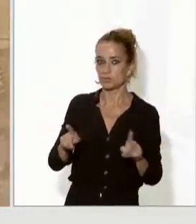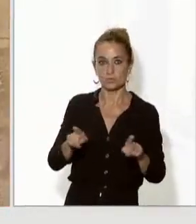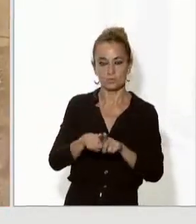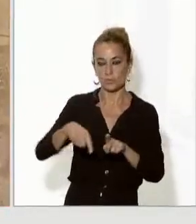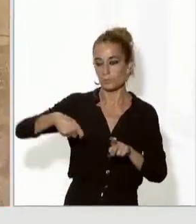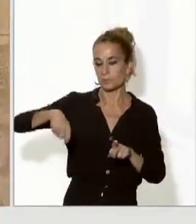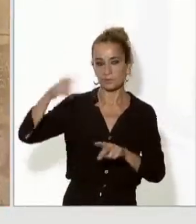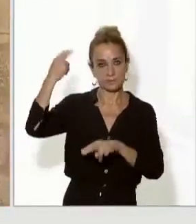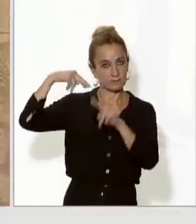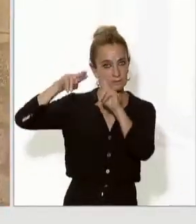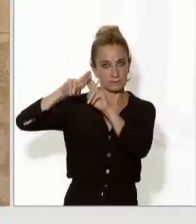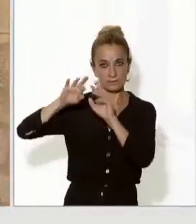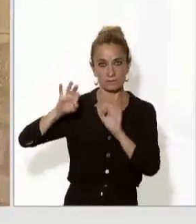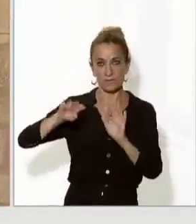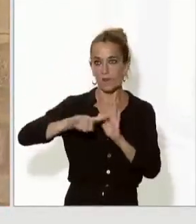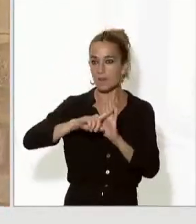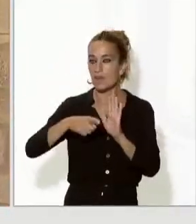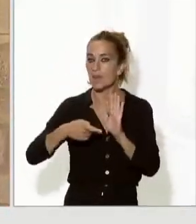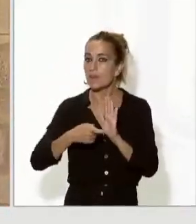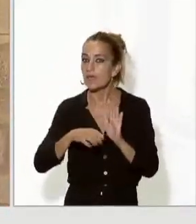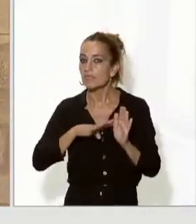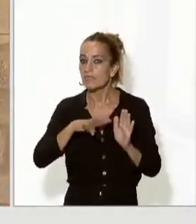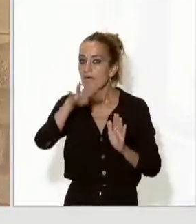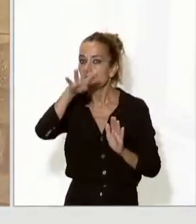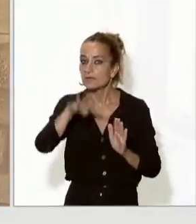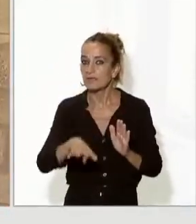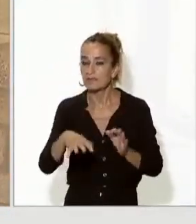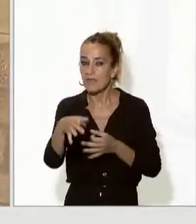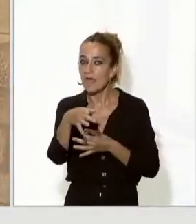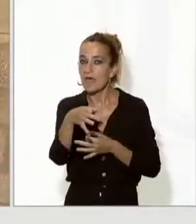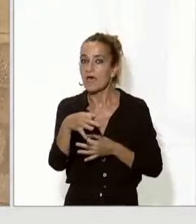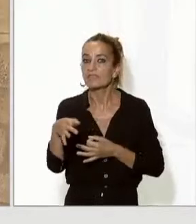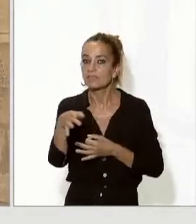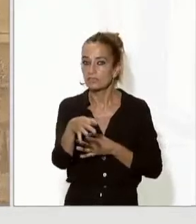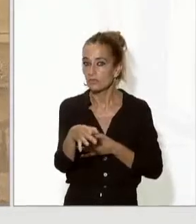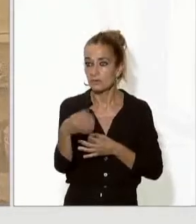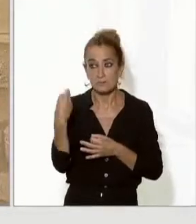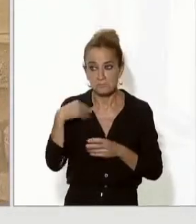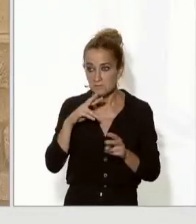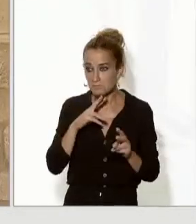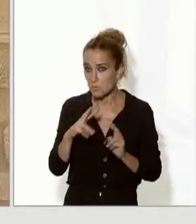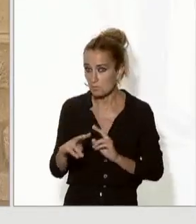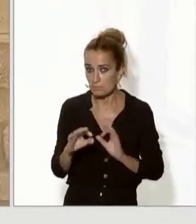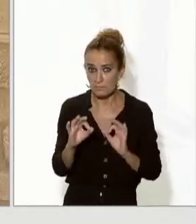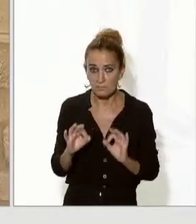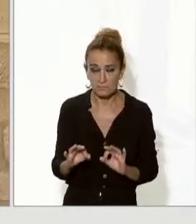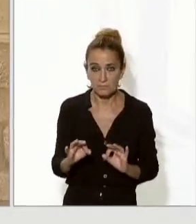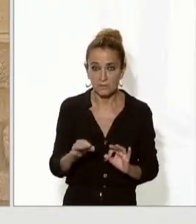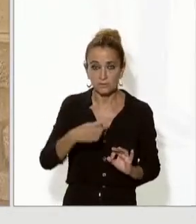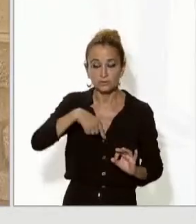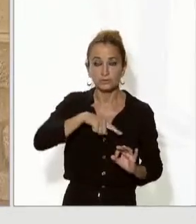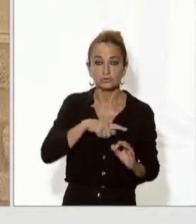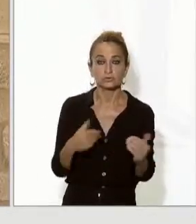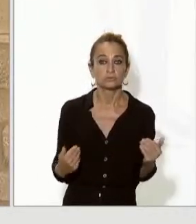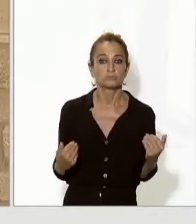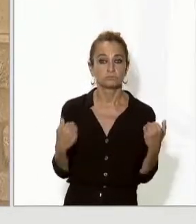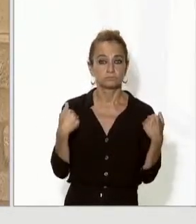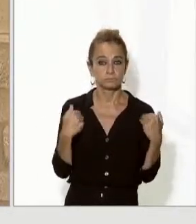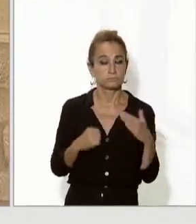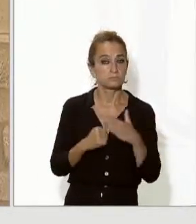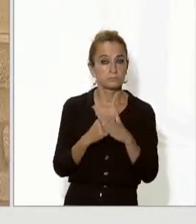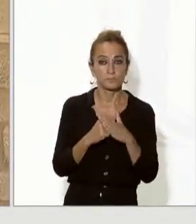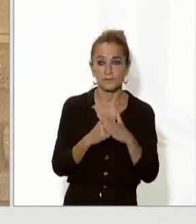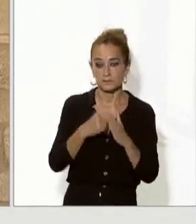Generalitat cuando le han preguntado respecto de la ley del catalán en Andorra yo creo que nosotros lo que nos corresponde es tener máximo respeto